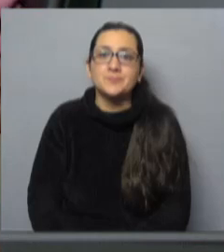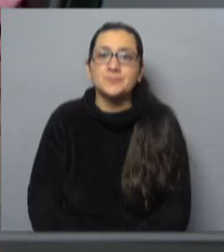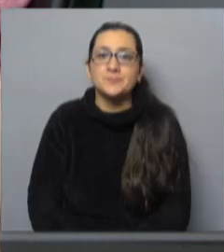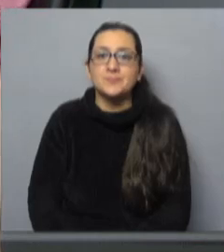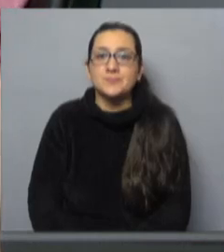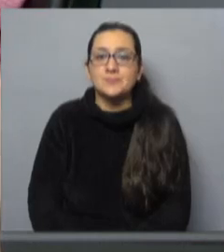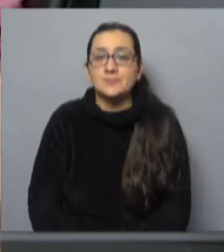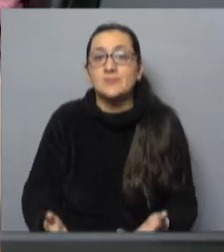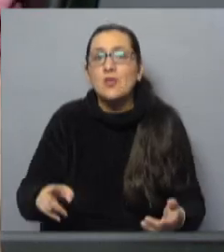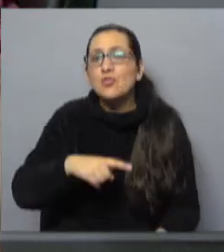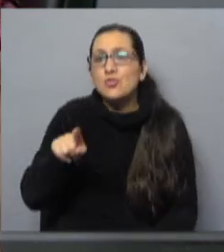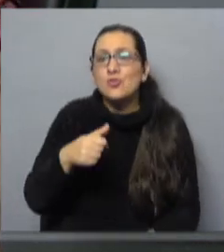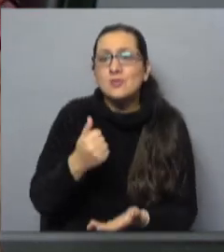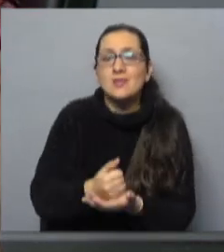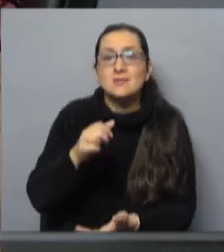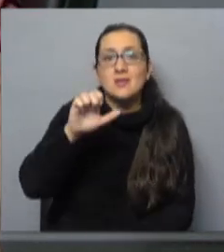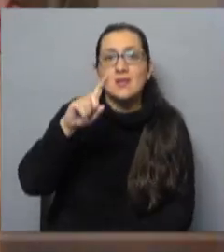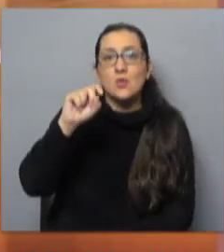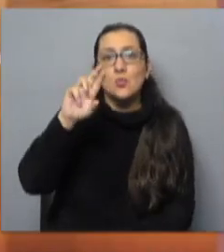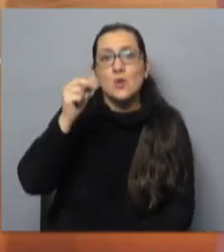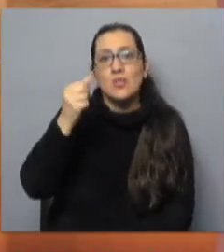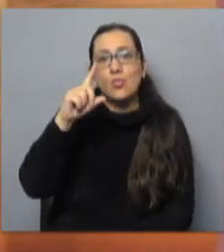grados donde está seguro bienvenido